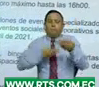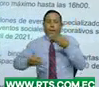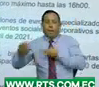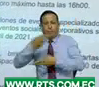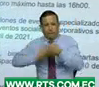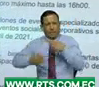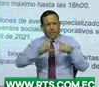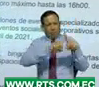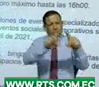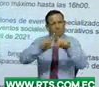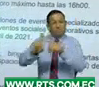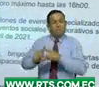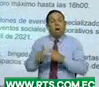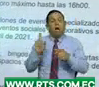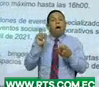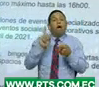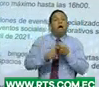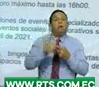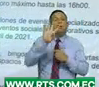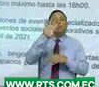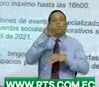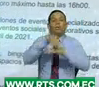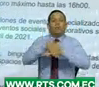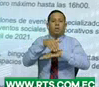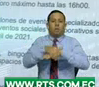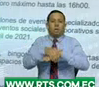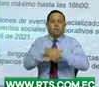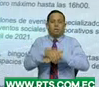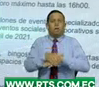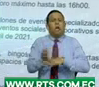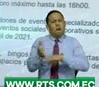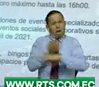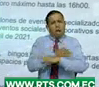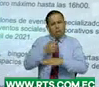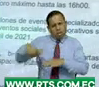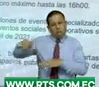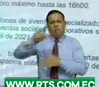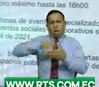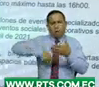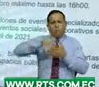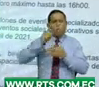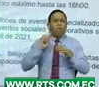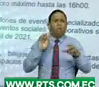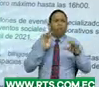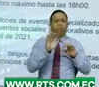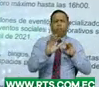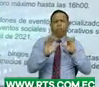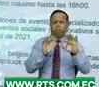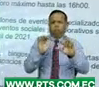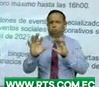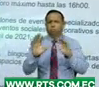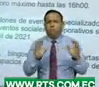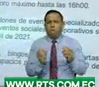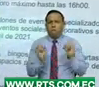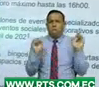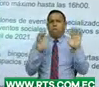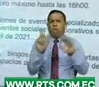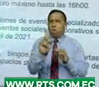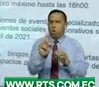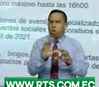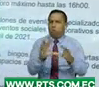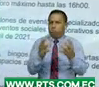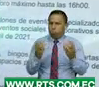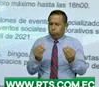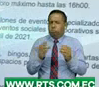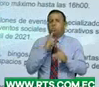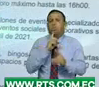será hasta las 16 horas con los aforos previamente aprobados hasta el 10 de abril del presente año toda operación no